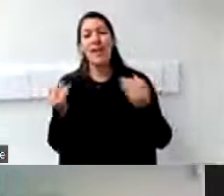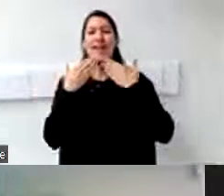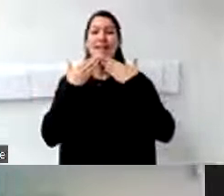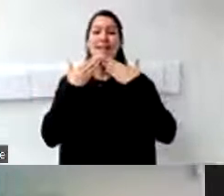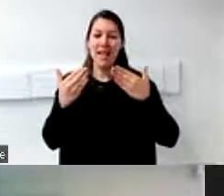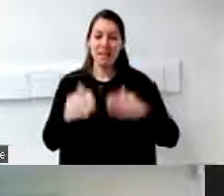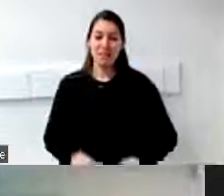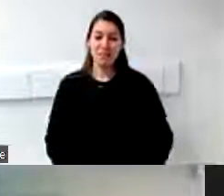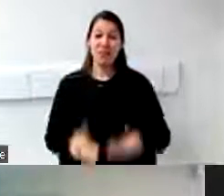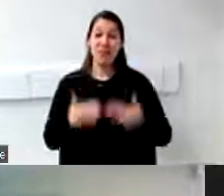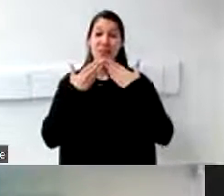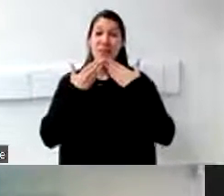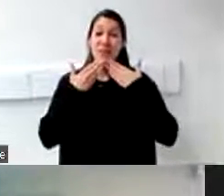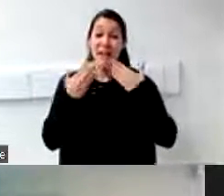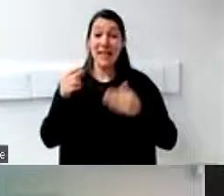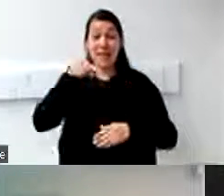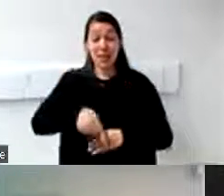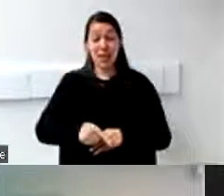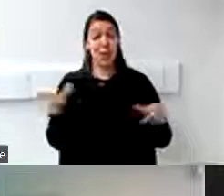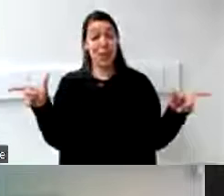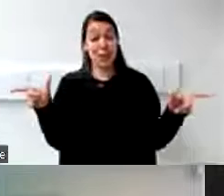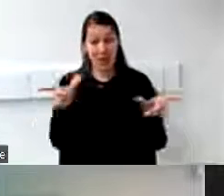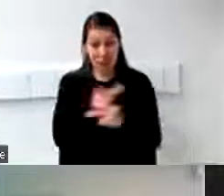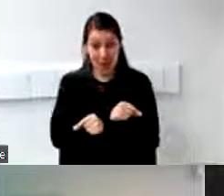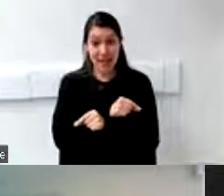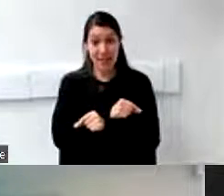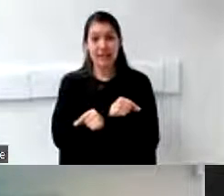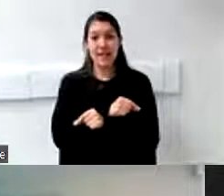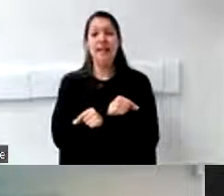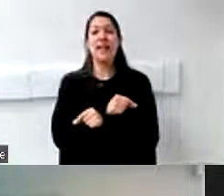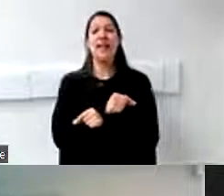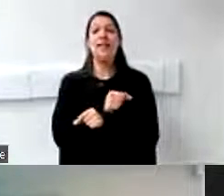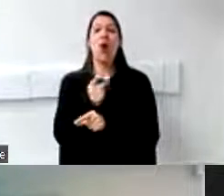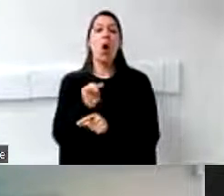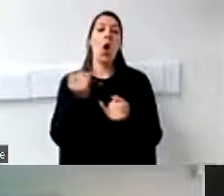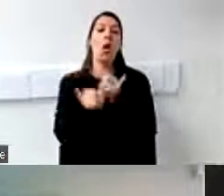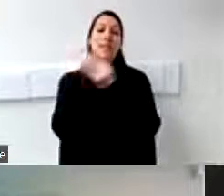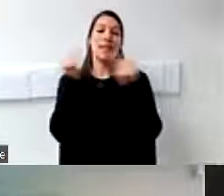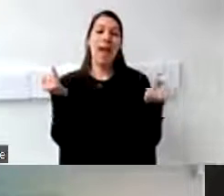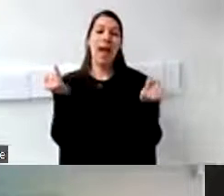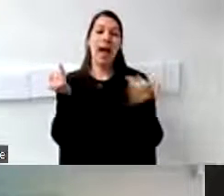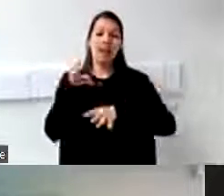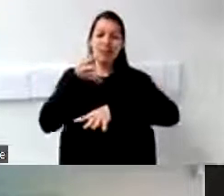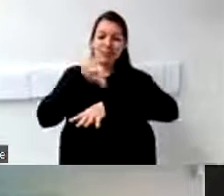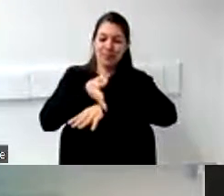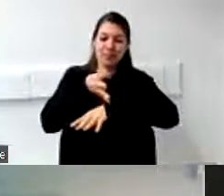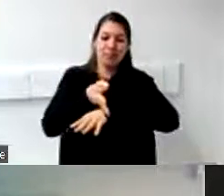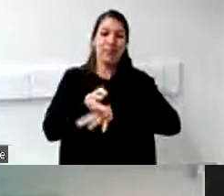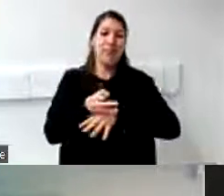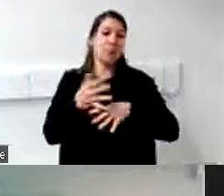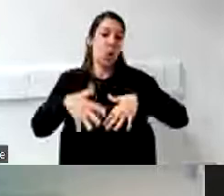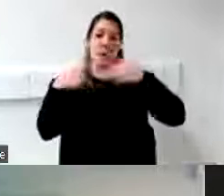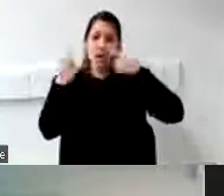Gracias, doctora, y con esto estamos por cerrado esta instancia de capacitación. Quedamos a disposición por